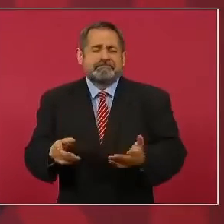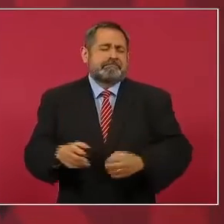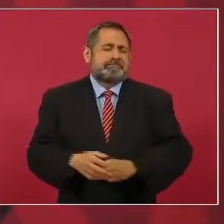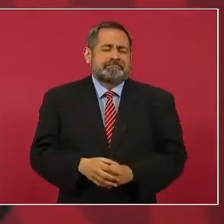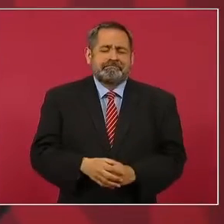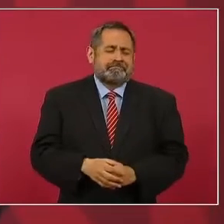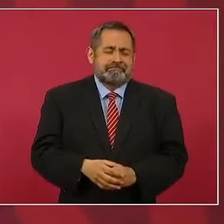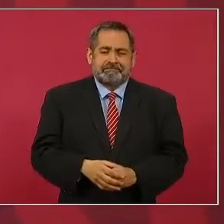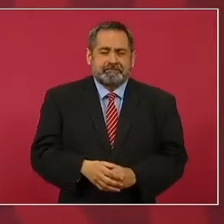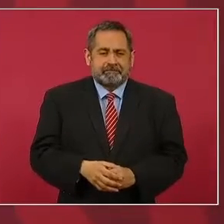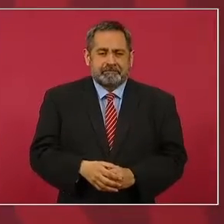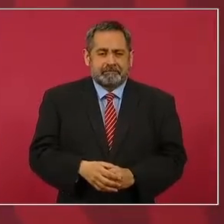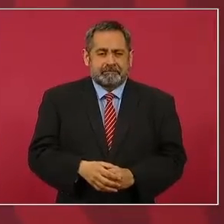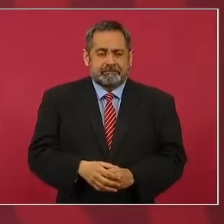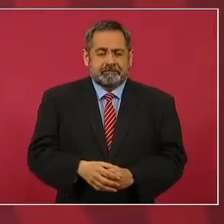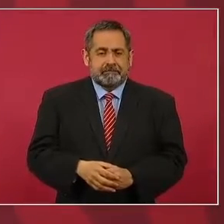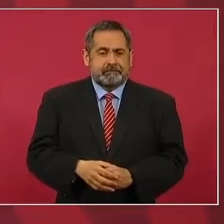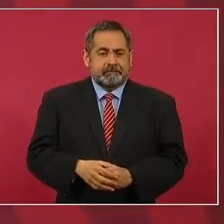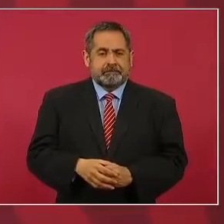Entonces,